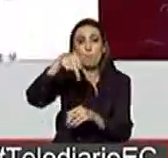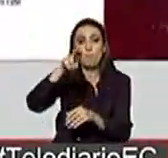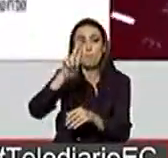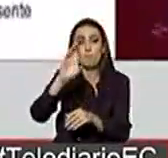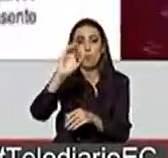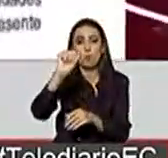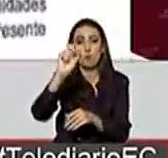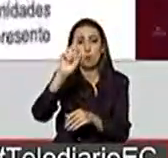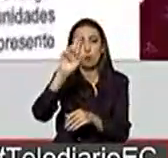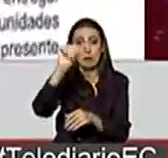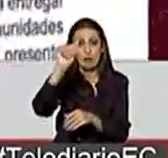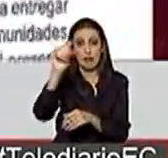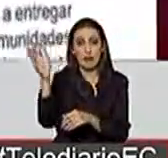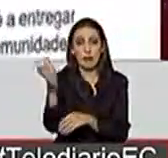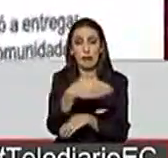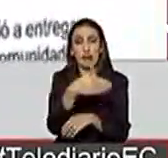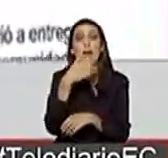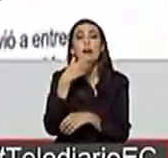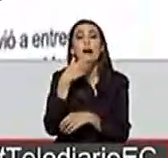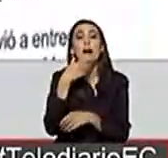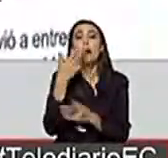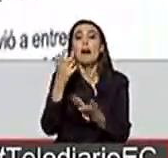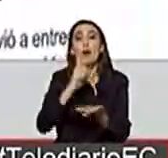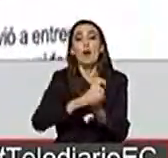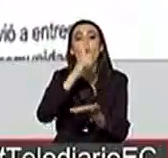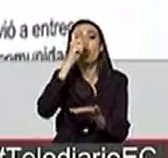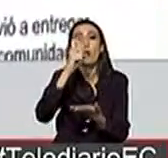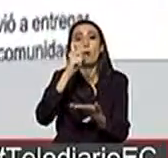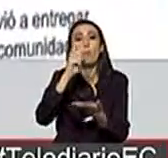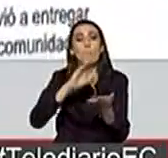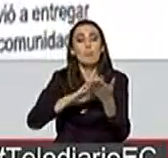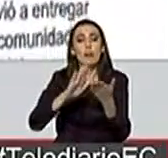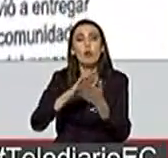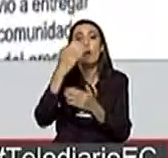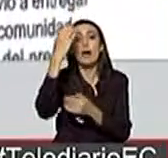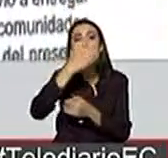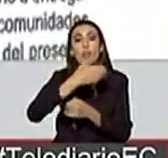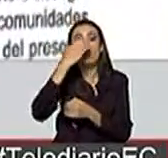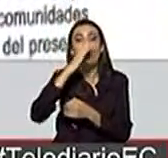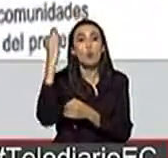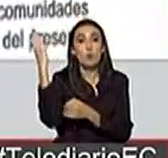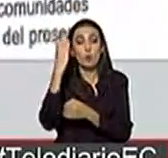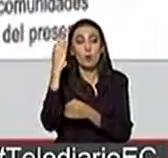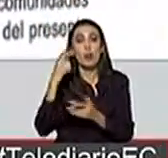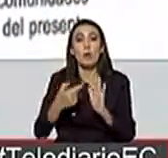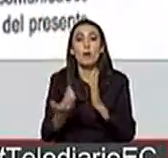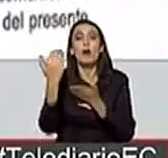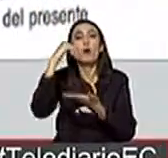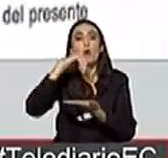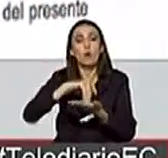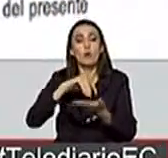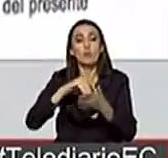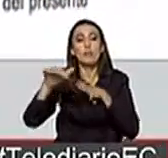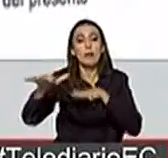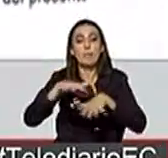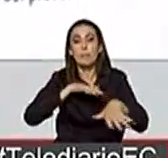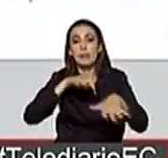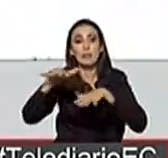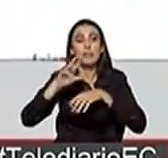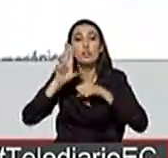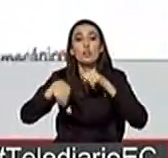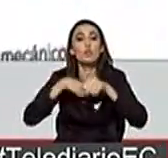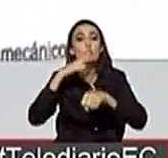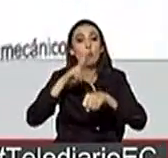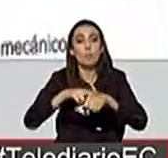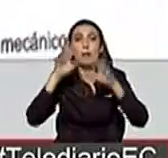san josé de poaló cantón píllaro en la provincia de tungurahua retomó sus operaciones de generación de energía una vez que los